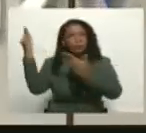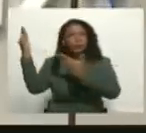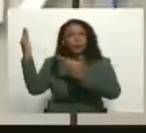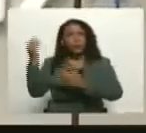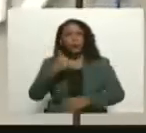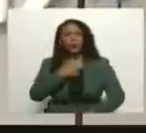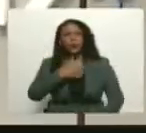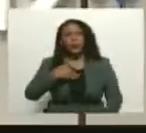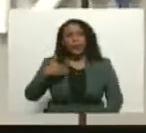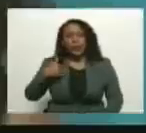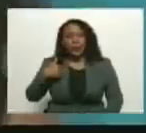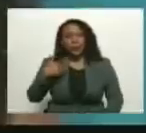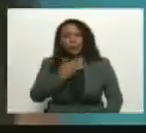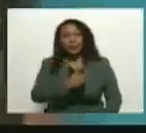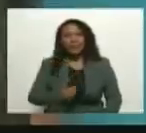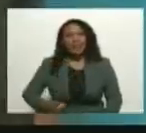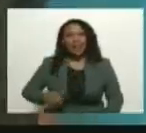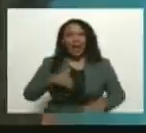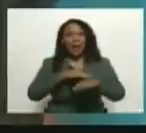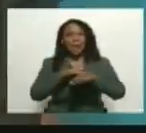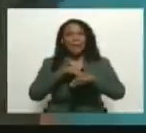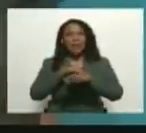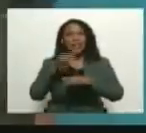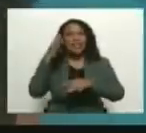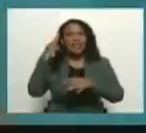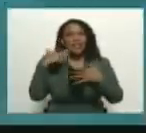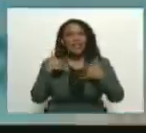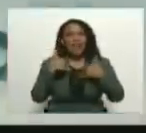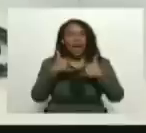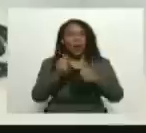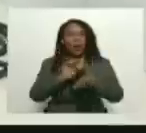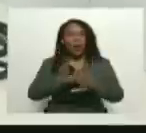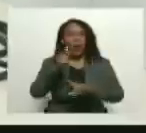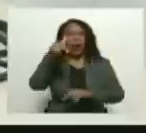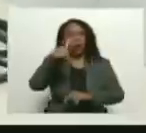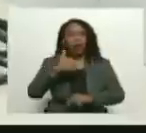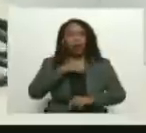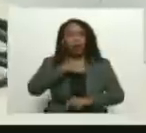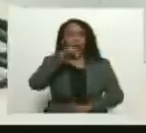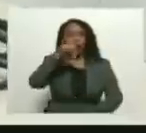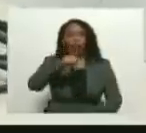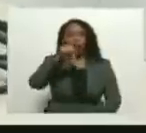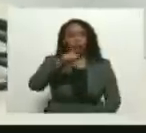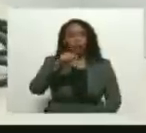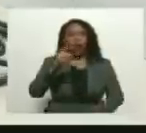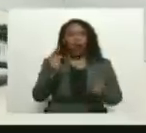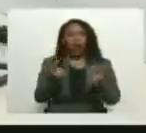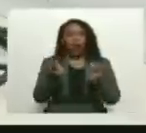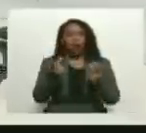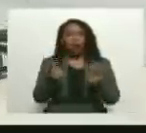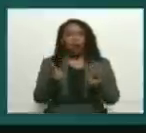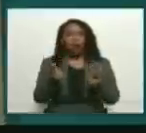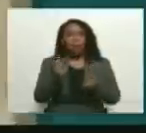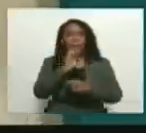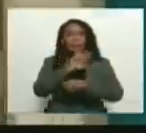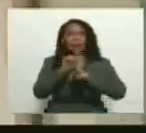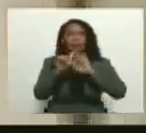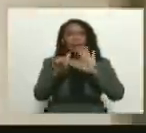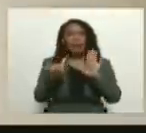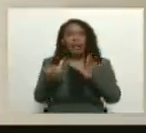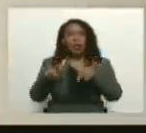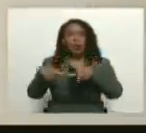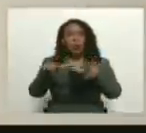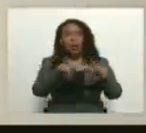quiero, presidente, que sea nuestra ministra de salud, porque aquí estamos acondicionando. Activamos más de 26 áreas